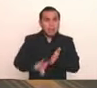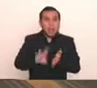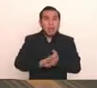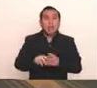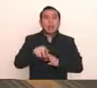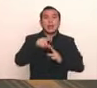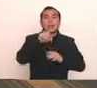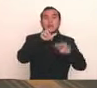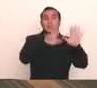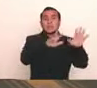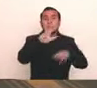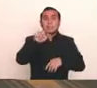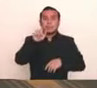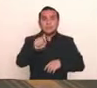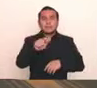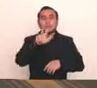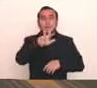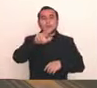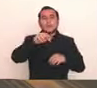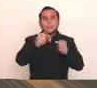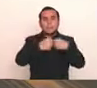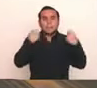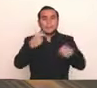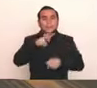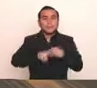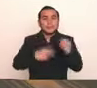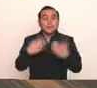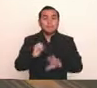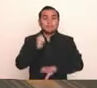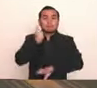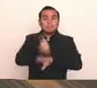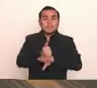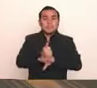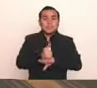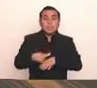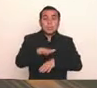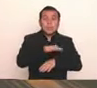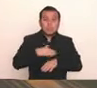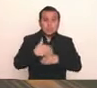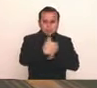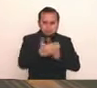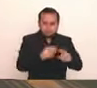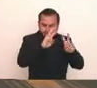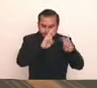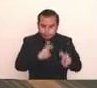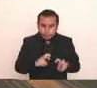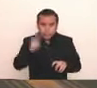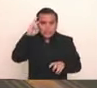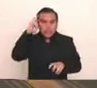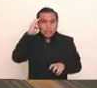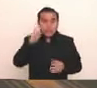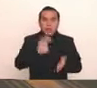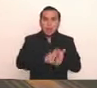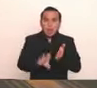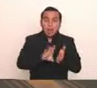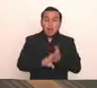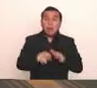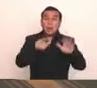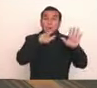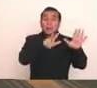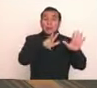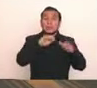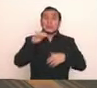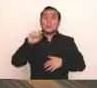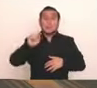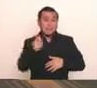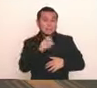13 puntos 3 millones de dólares se crearon y adecuados centros de cuarentena los que han representado una inversión de más de 80 mil dólares